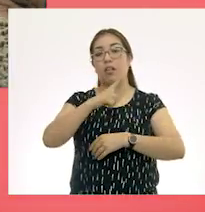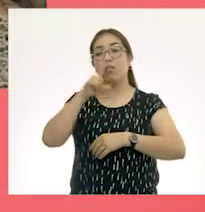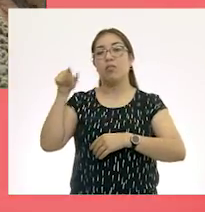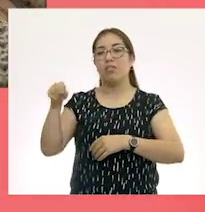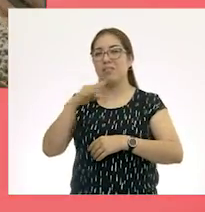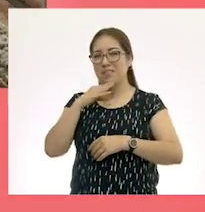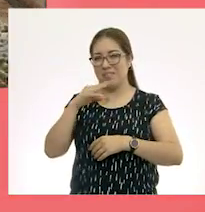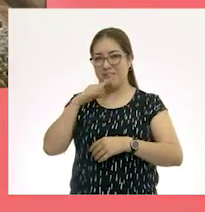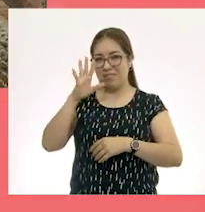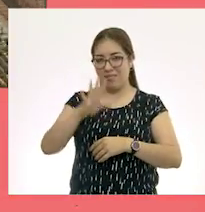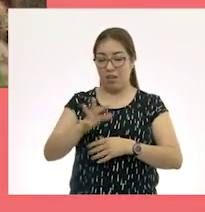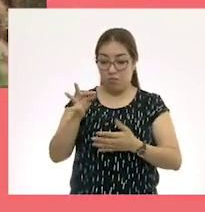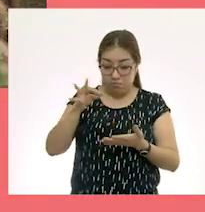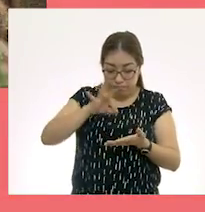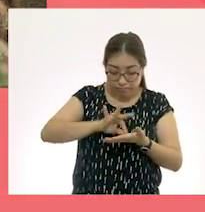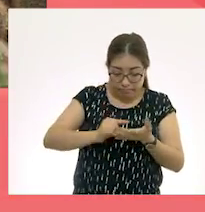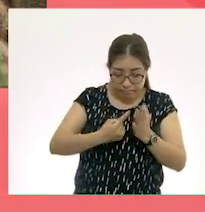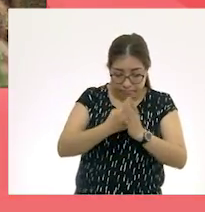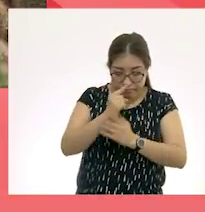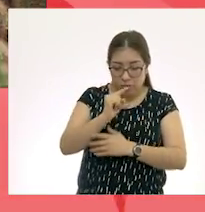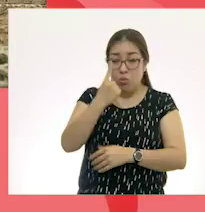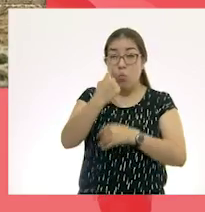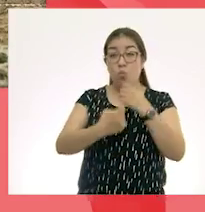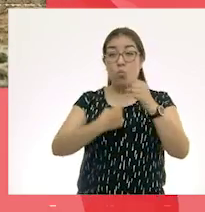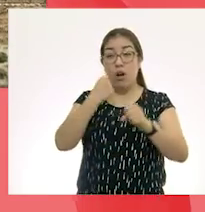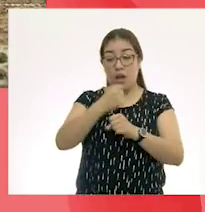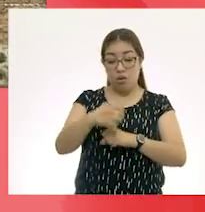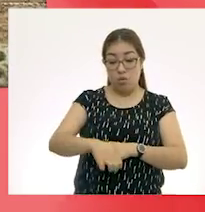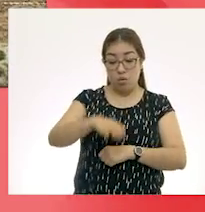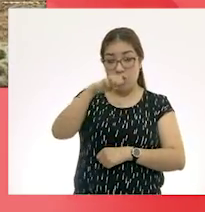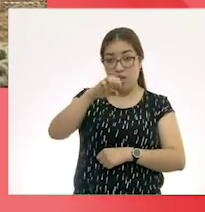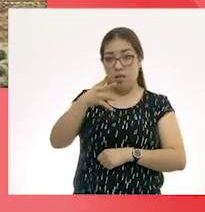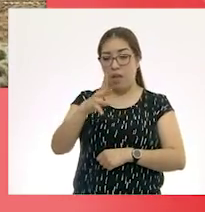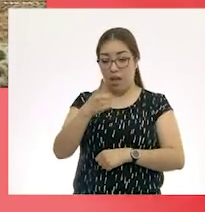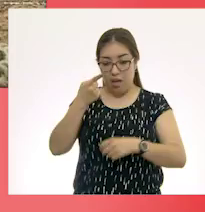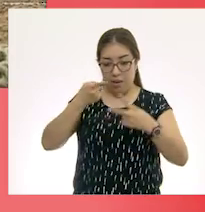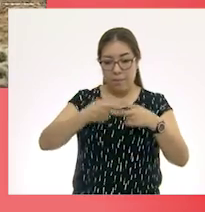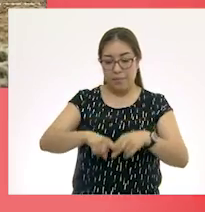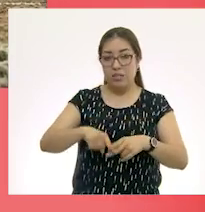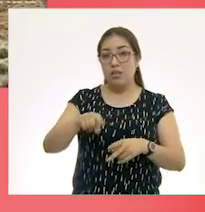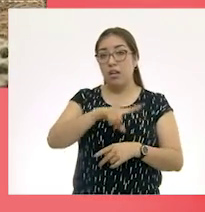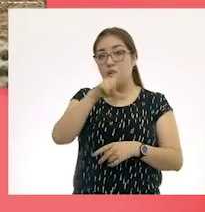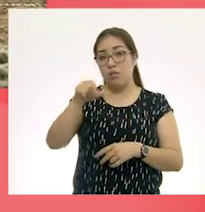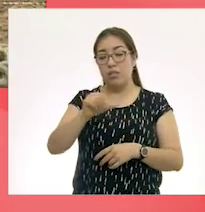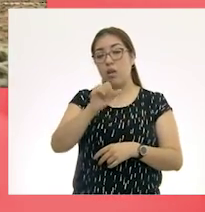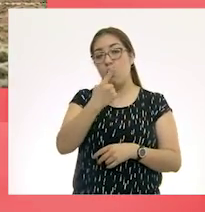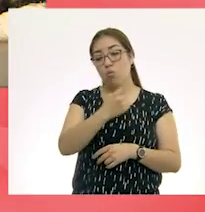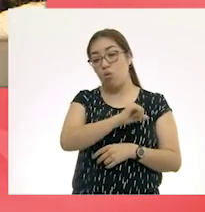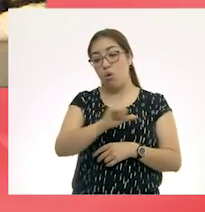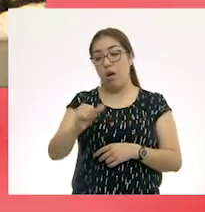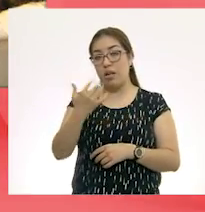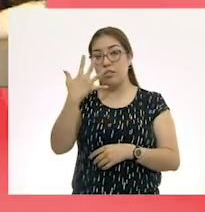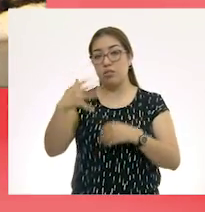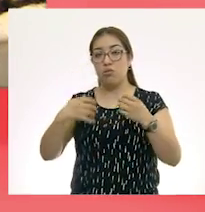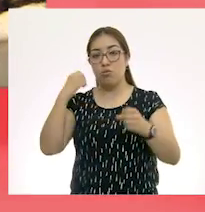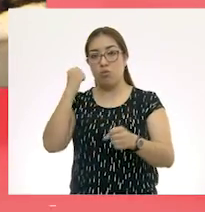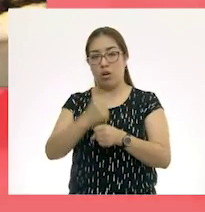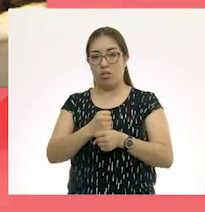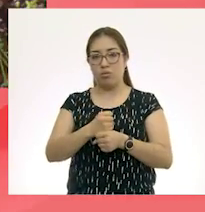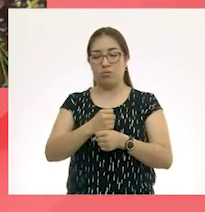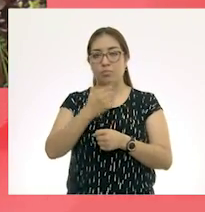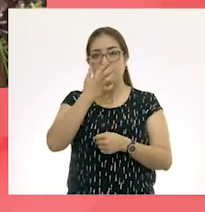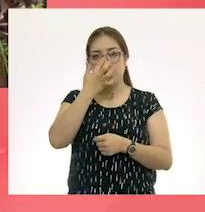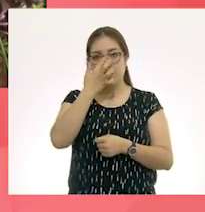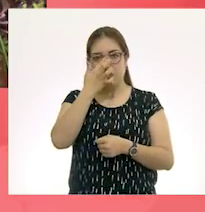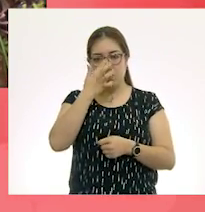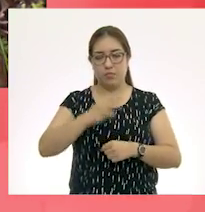Aquí tenemos plántulas de 1 año de edad, empezando estas charolas, a 5 años de edad al fondo. Aquí